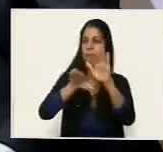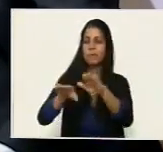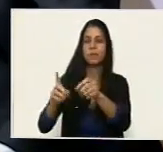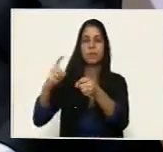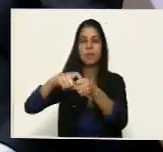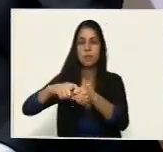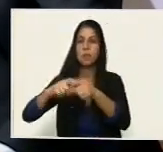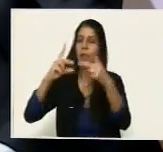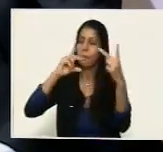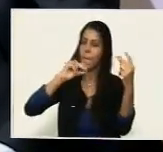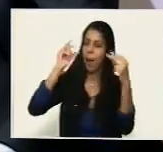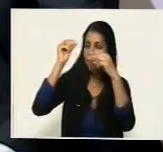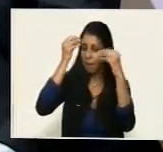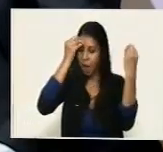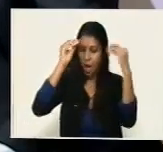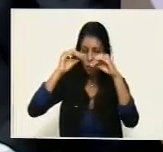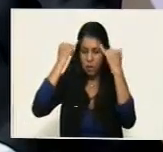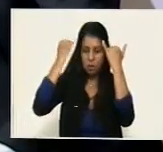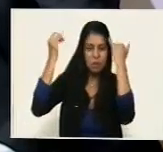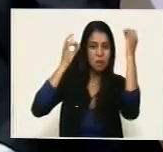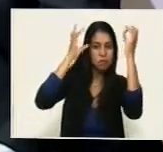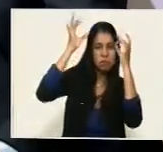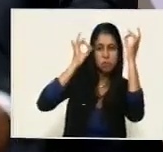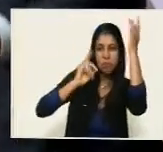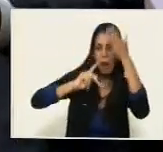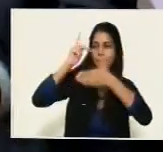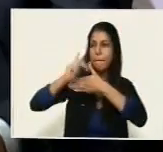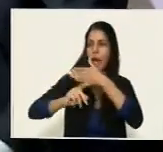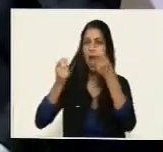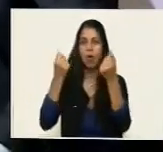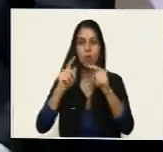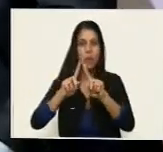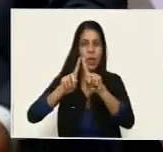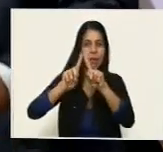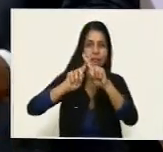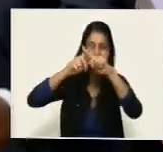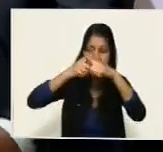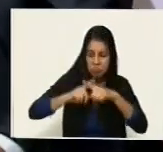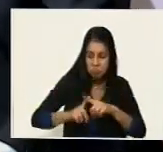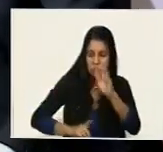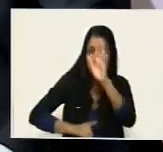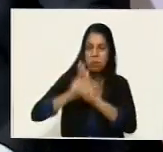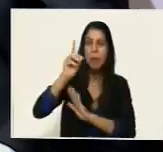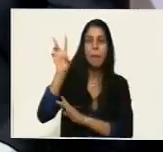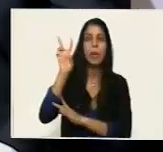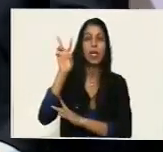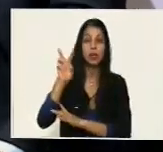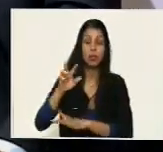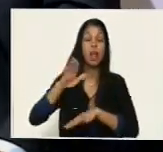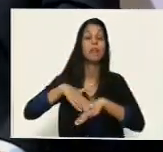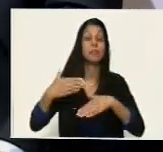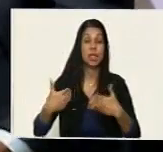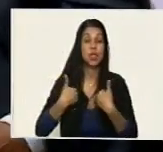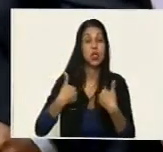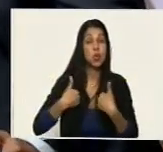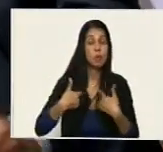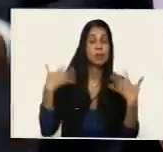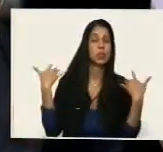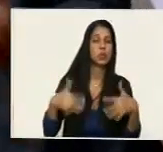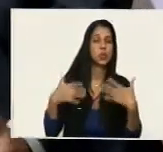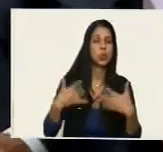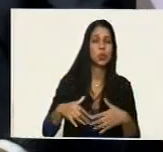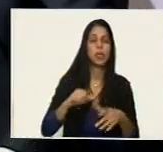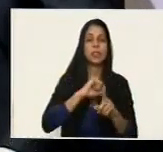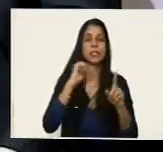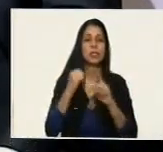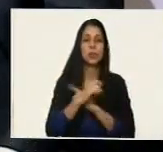políticas cambiarias, económicas, monetarias, para salir adelante en medio de esta situación tan difícil, en medio de esta